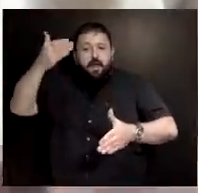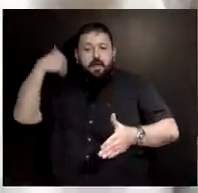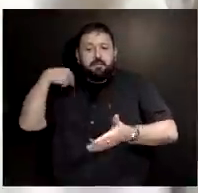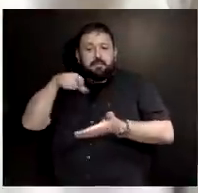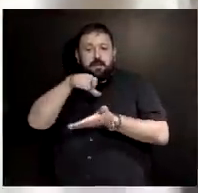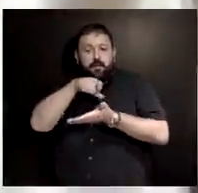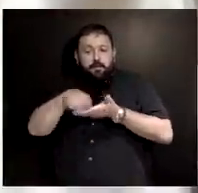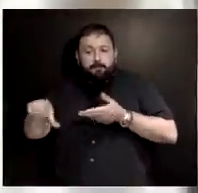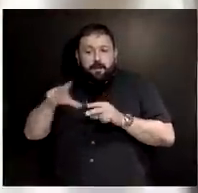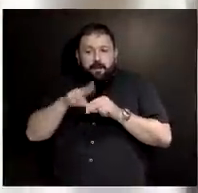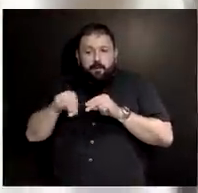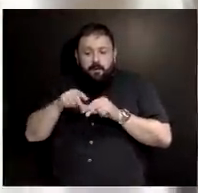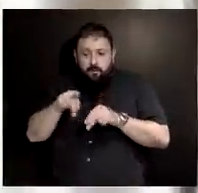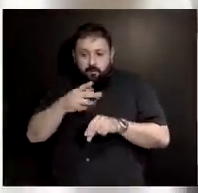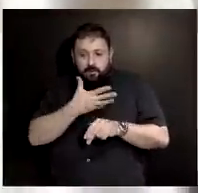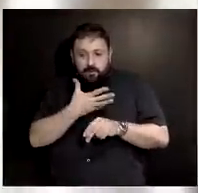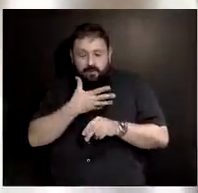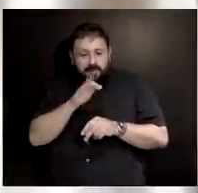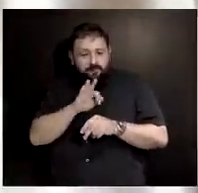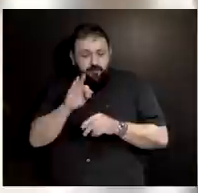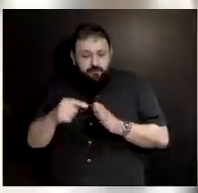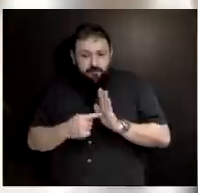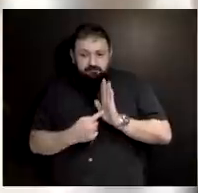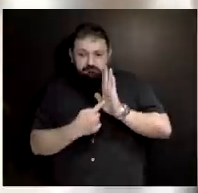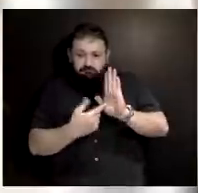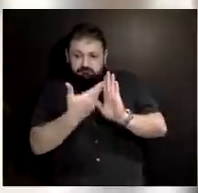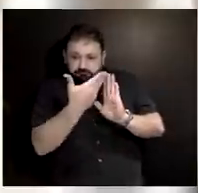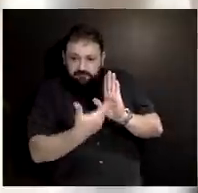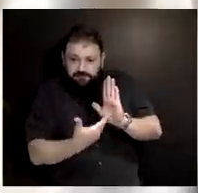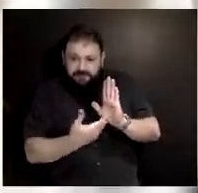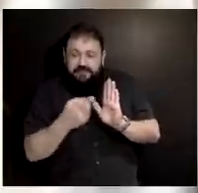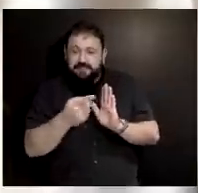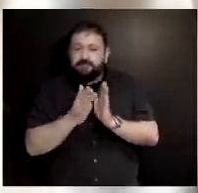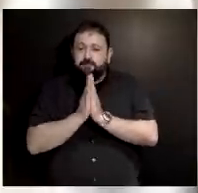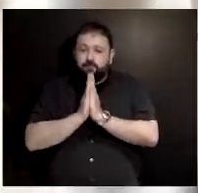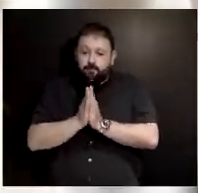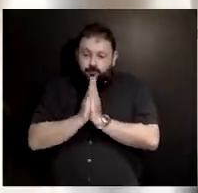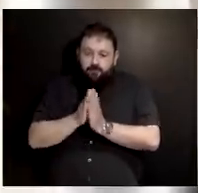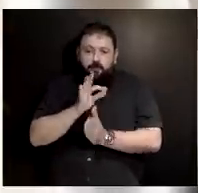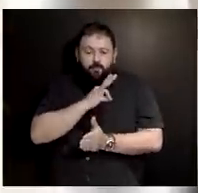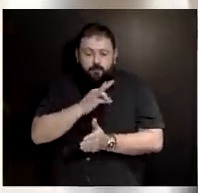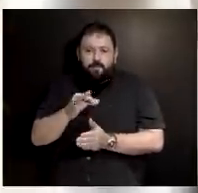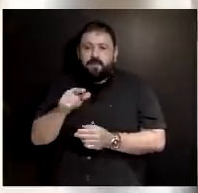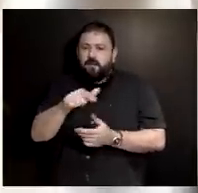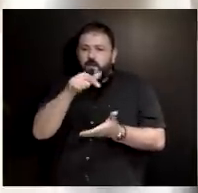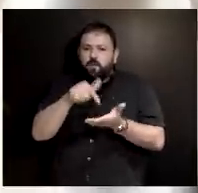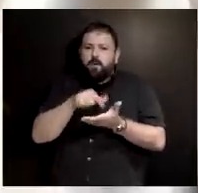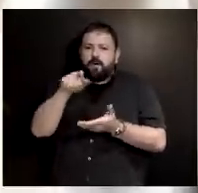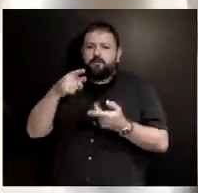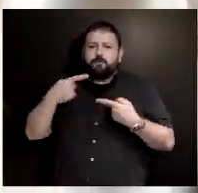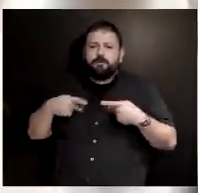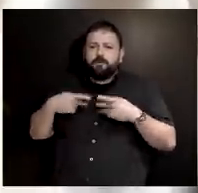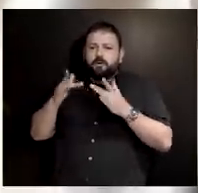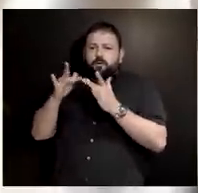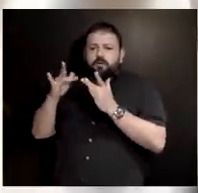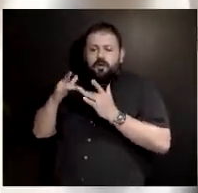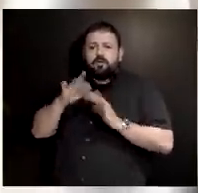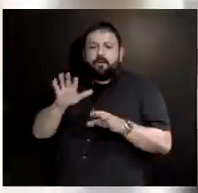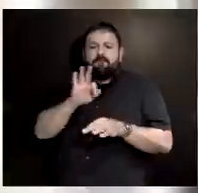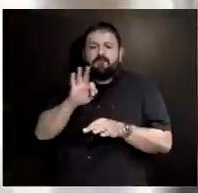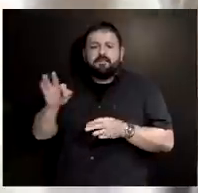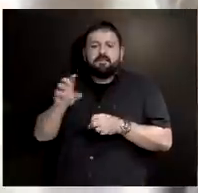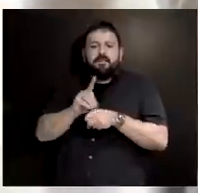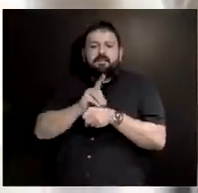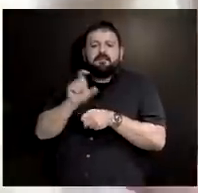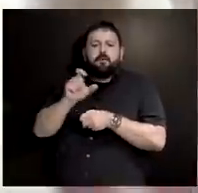adelantado y tiene forma de comprobarlo, es bien importante que contacten a su gerente de su país o que se pongan en contacto con las oficinas de OmniLife